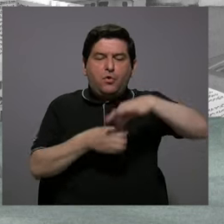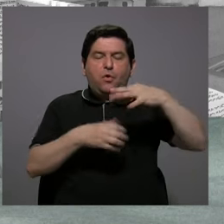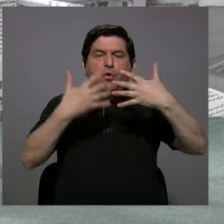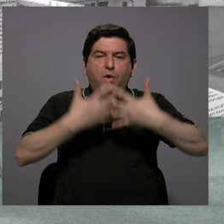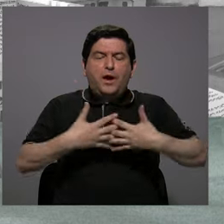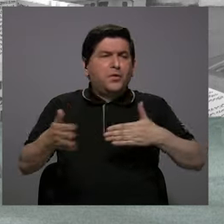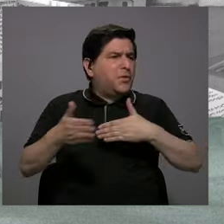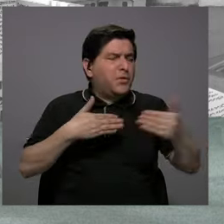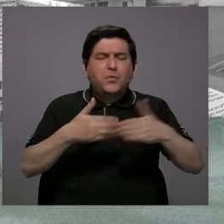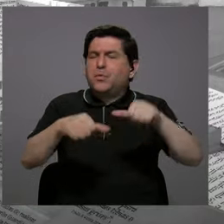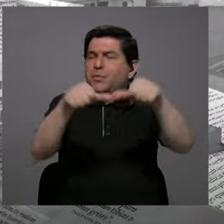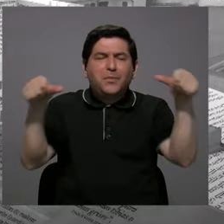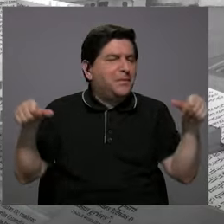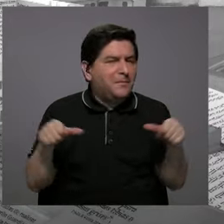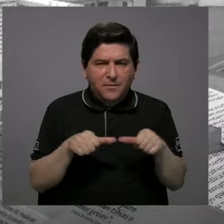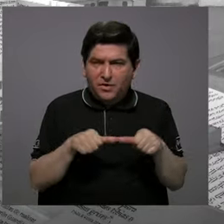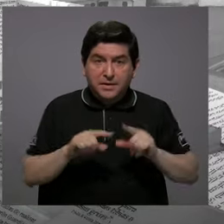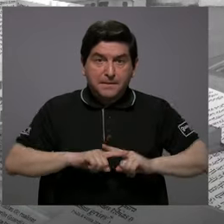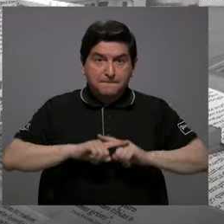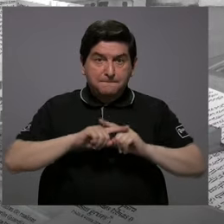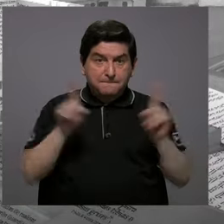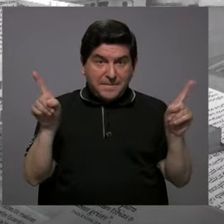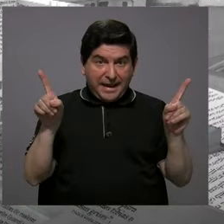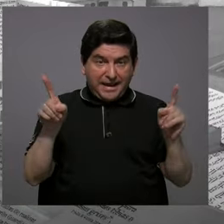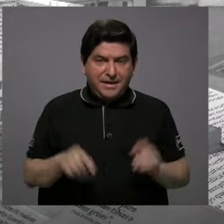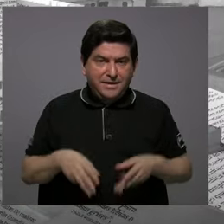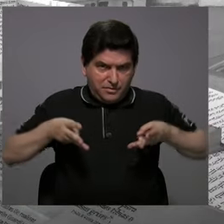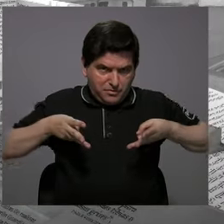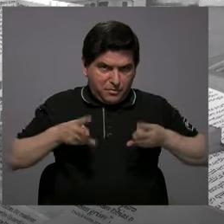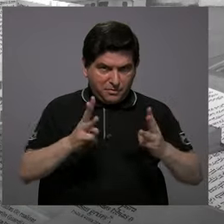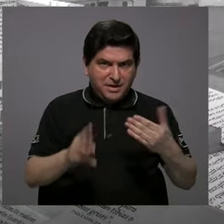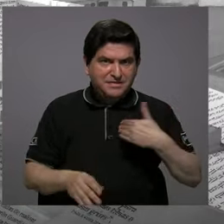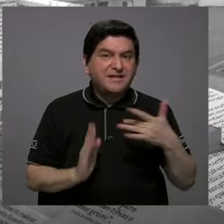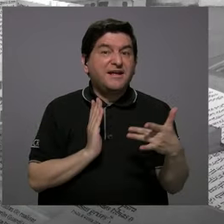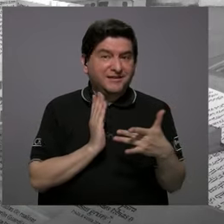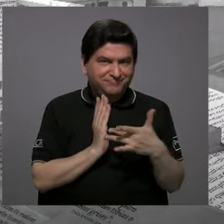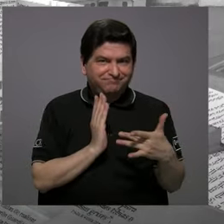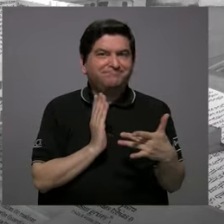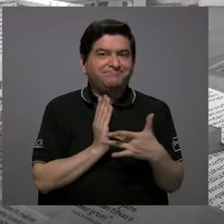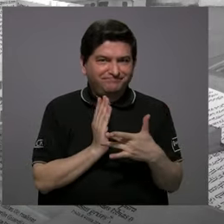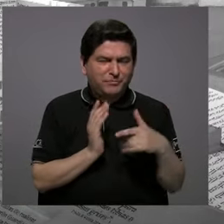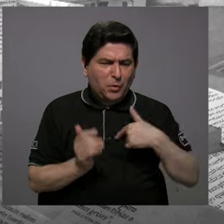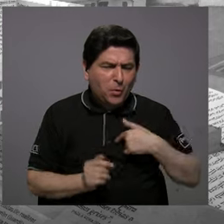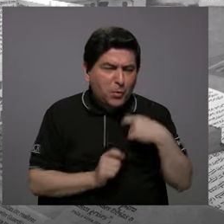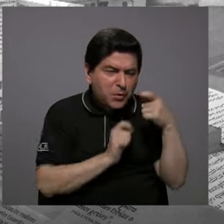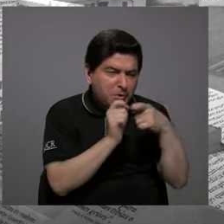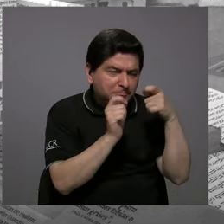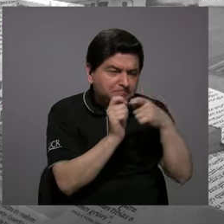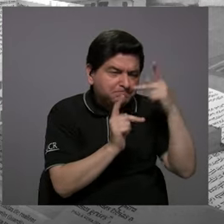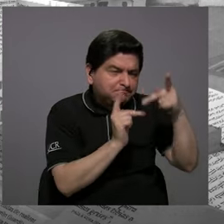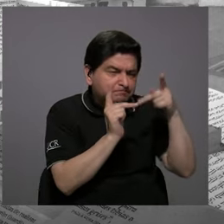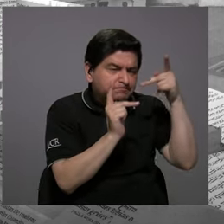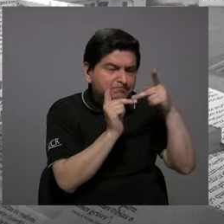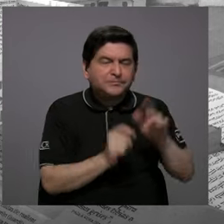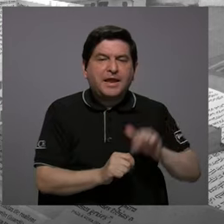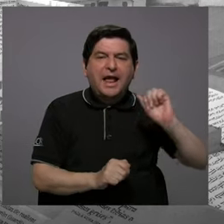importa el sector o área pero sí esta metodología tiene técnicas que uno va perfeccionando